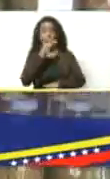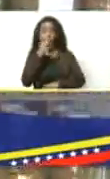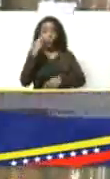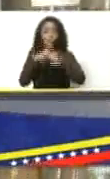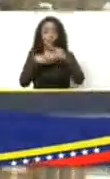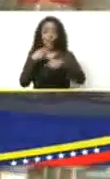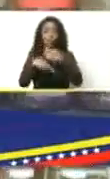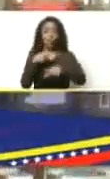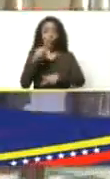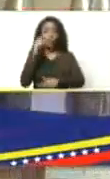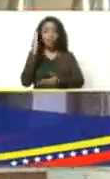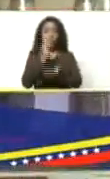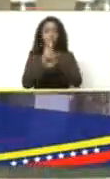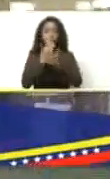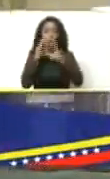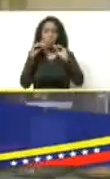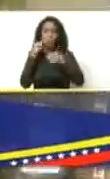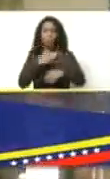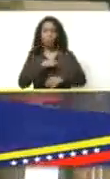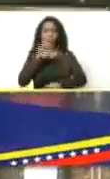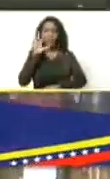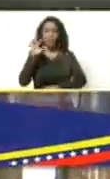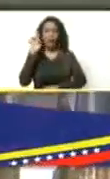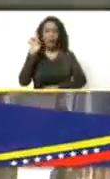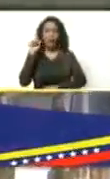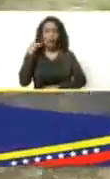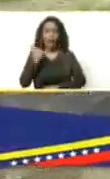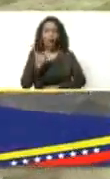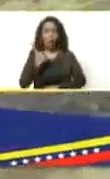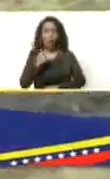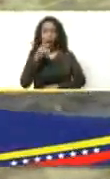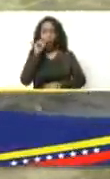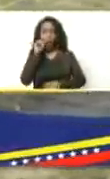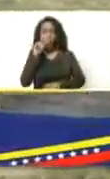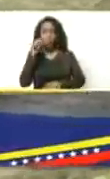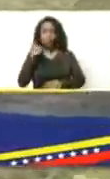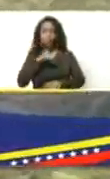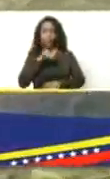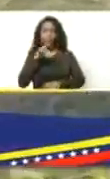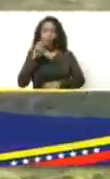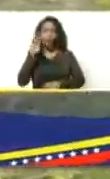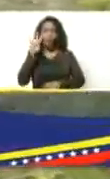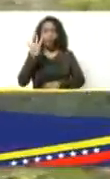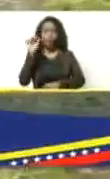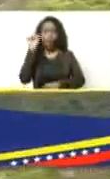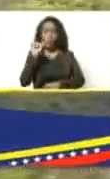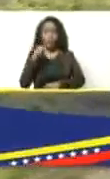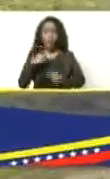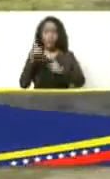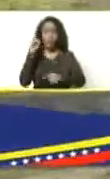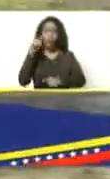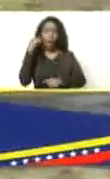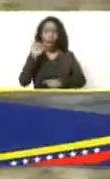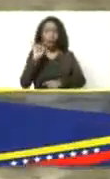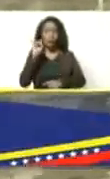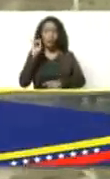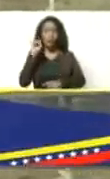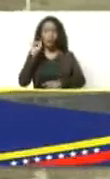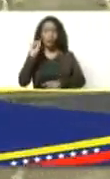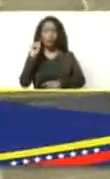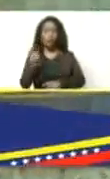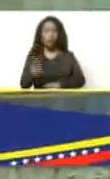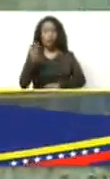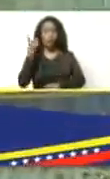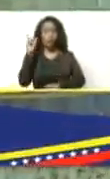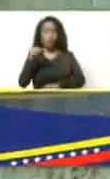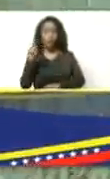revolucionario. Siempre hablamos de nuestras 3 R y ahora hablamos de nuestras 4 S. Pero también hay un punto bien importante, que no es